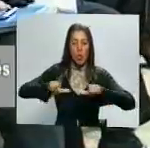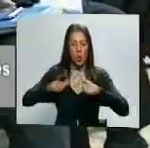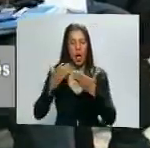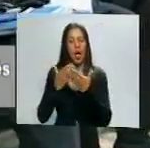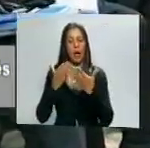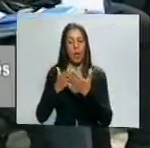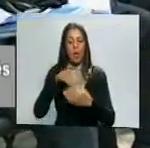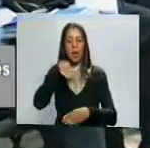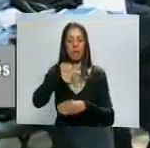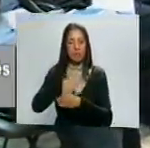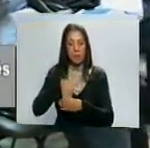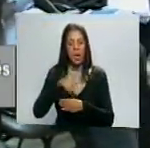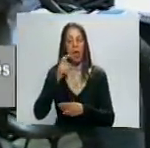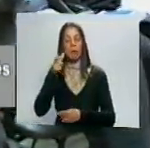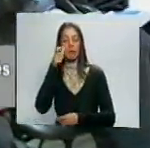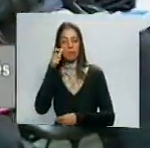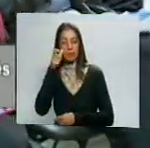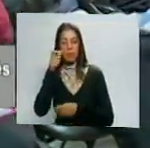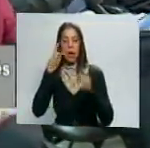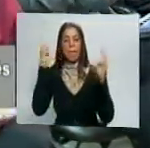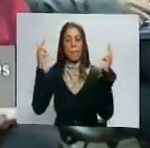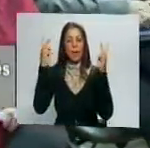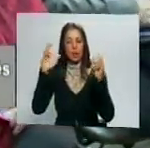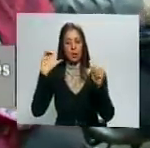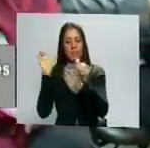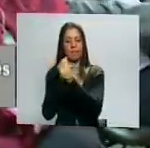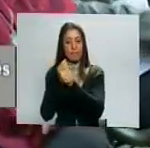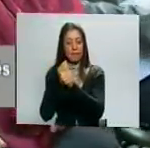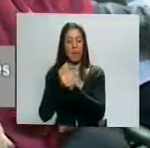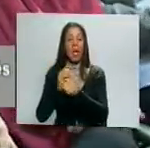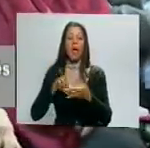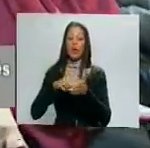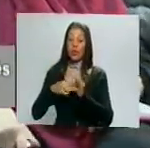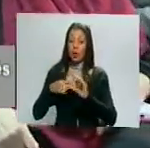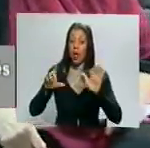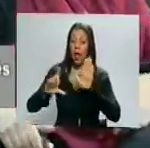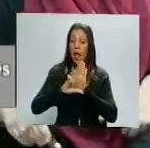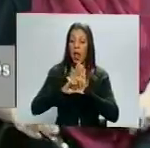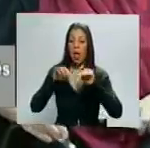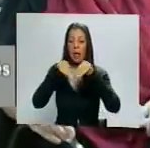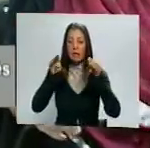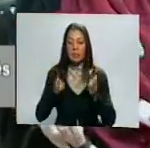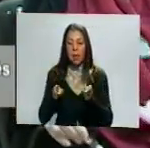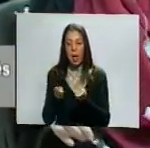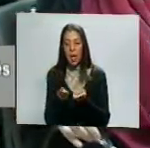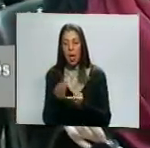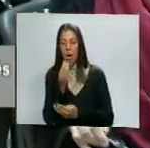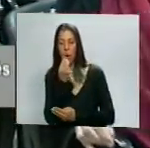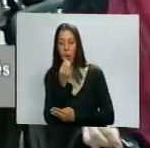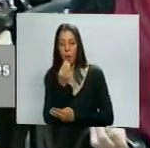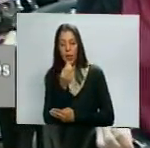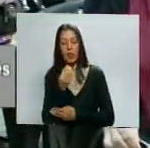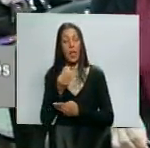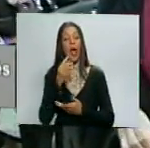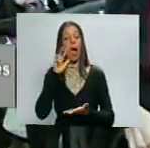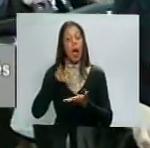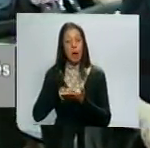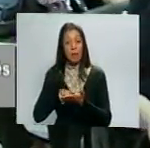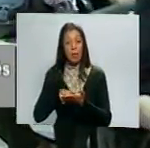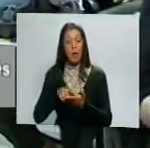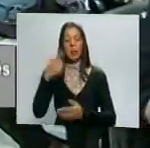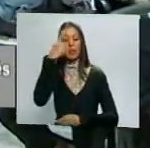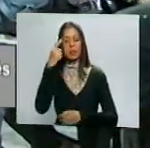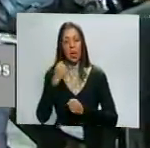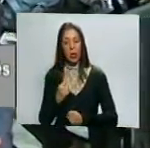gran victoria. Por eso y muchas cosas, con la aprobación de esta ley de los CLA, estamos seguros, compañeros